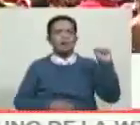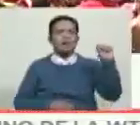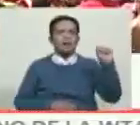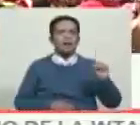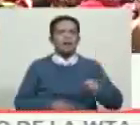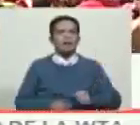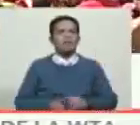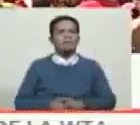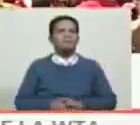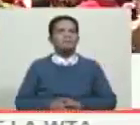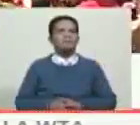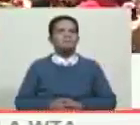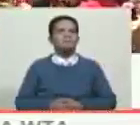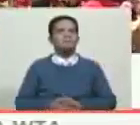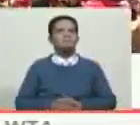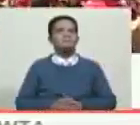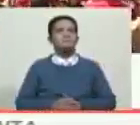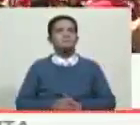mujeres!